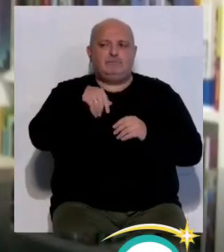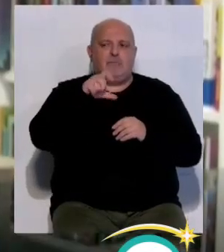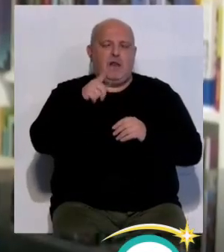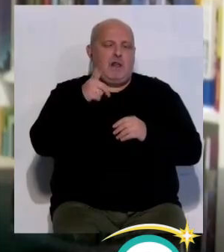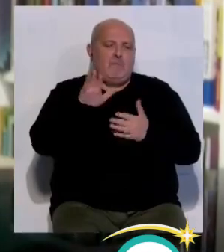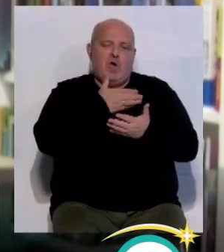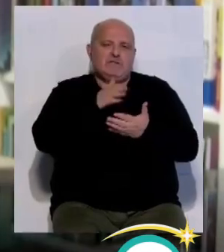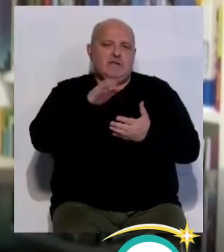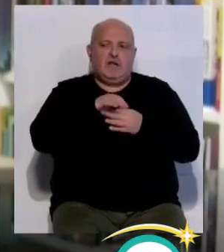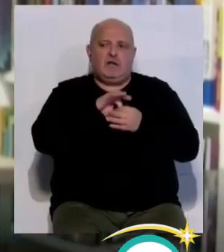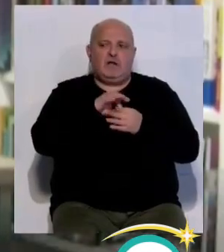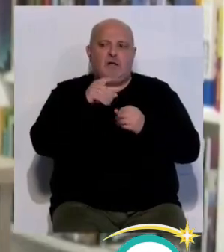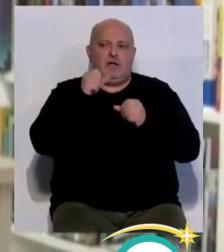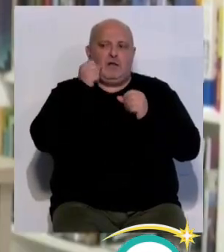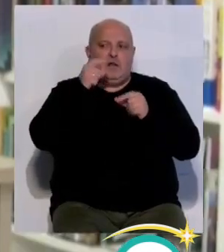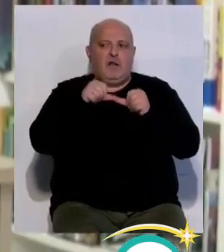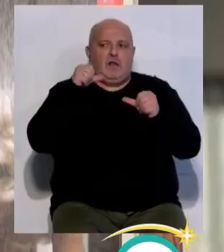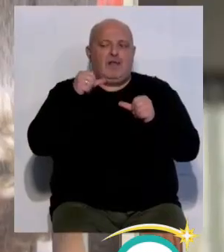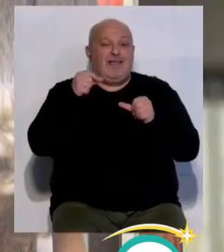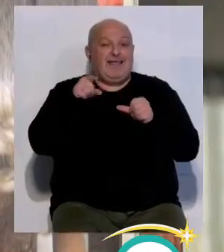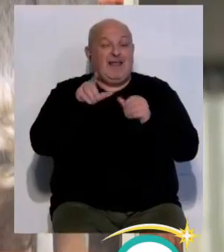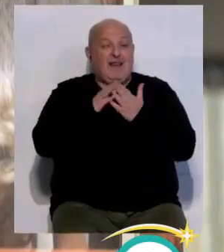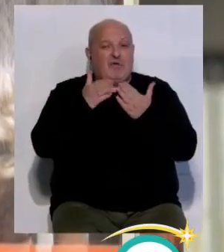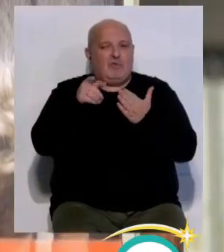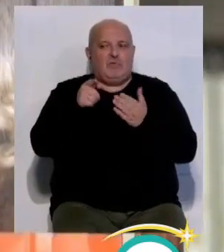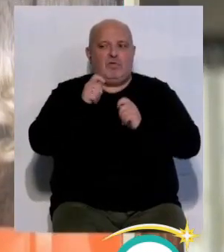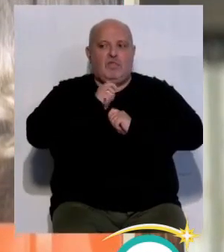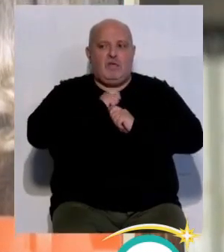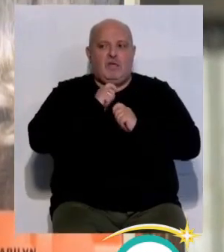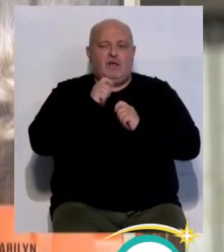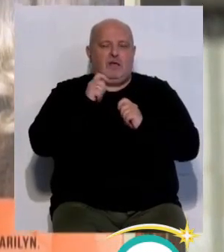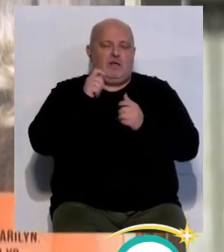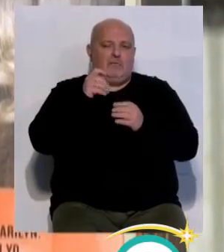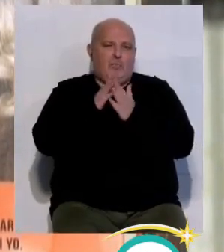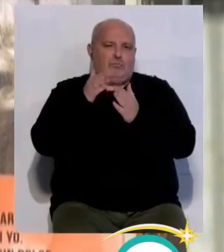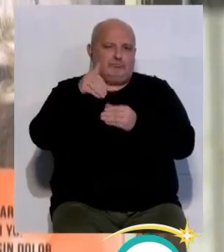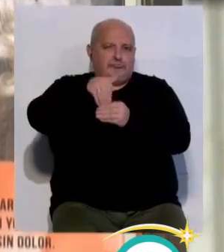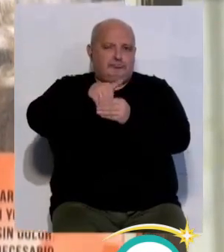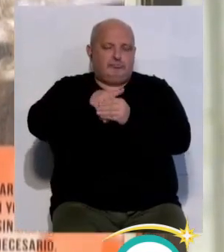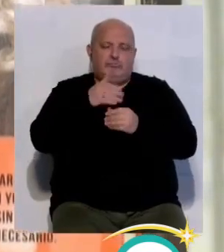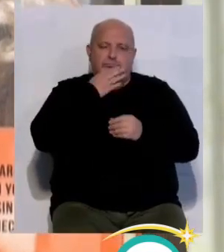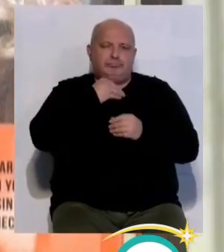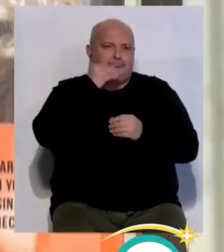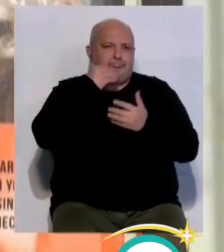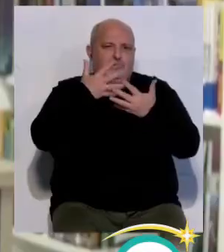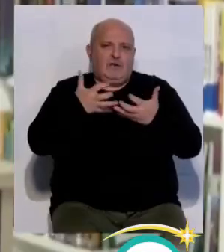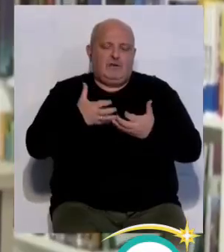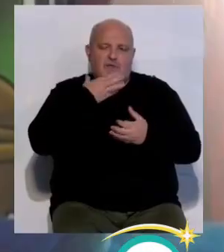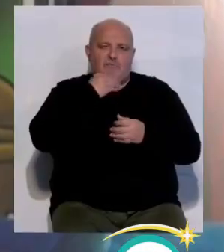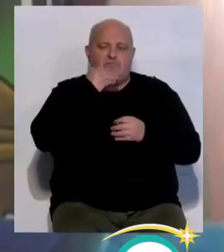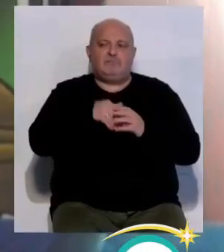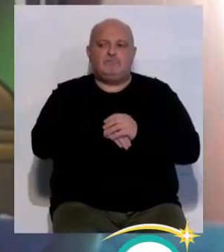valor seguro, tampoco estamos descubriendo nada nuevo, pero ese libro además merece mucho la pena por la edición que tiene. Es una edición preciosa para un libro